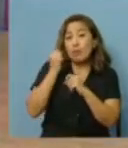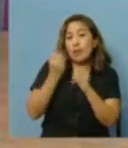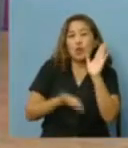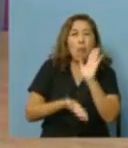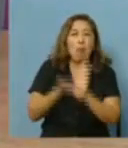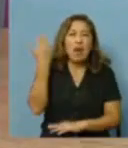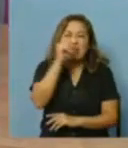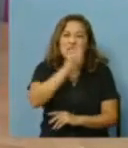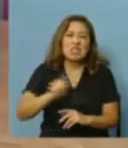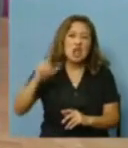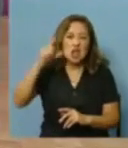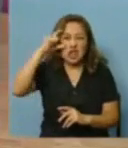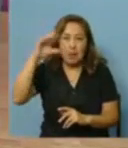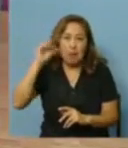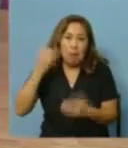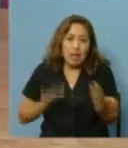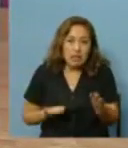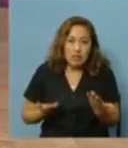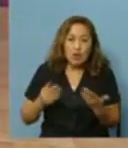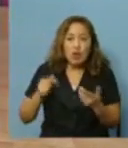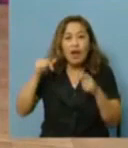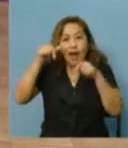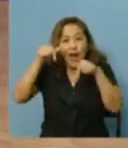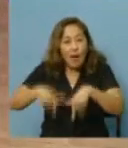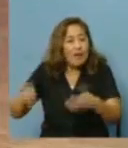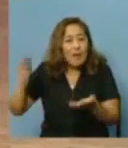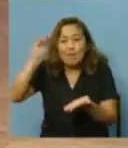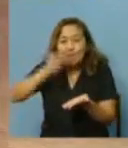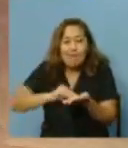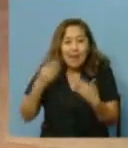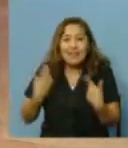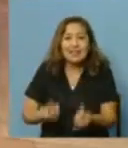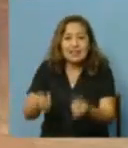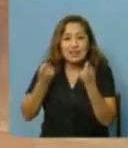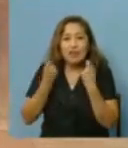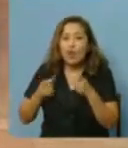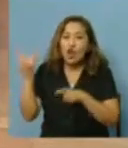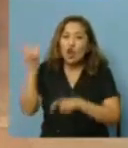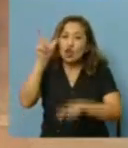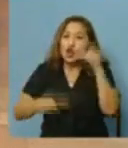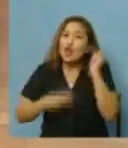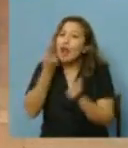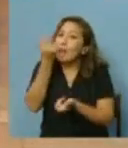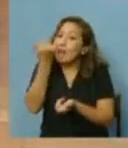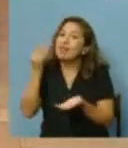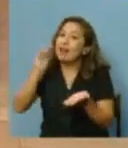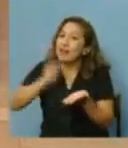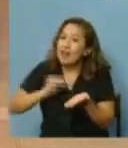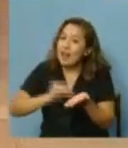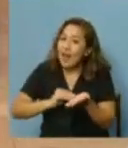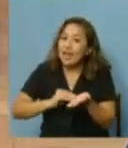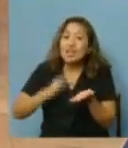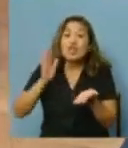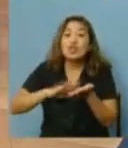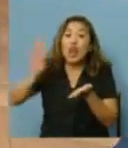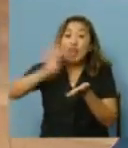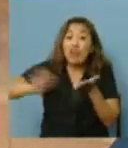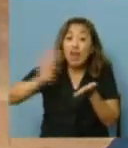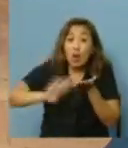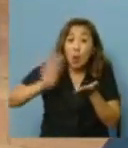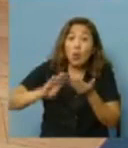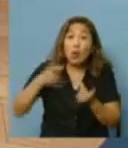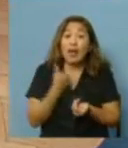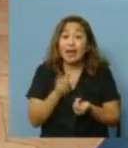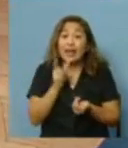arriba de los 110 pesos creo que ahora más que nunca cuando vemos todos los pasivos que han quedado sobre todo el tema de gas y de aquellos